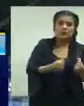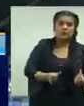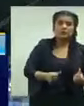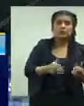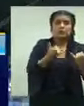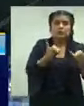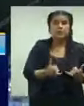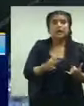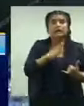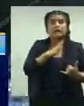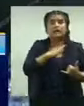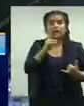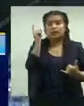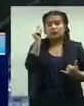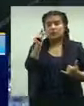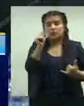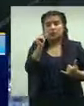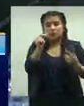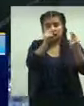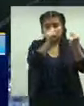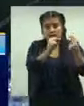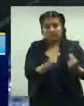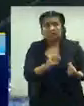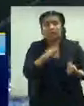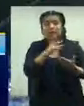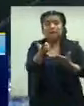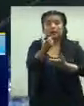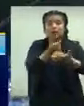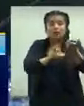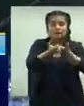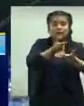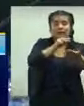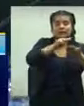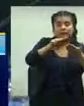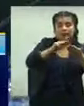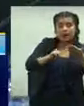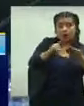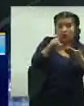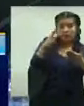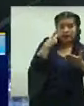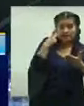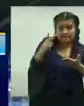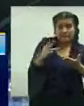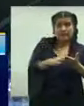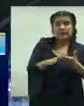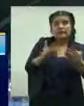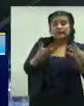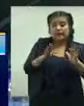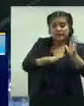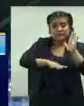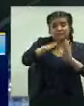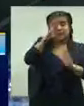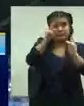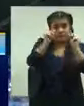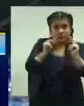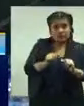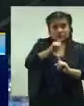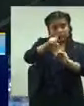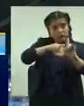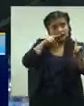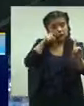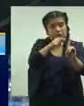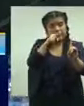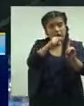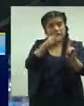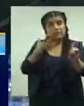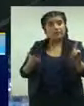sin financiamiento para poder adquirir insumos. Precisamente, si usted ve lo que corresponde a la ampliación presupuestaria, va enfocada en su